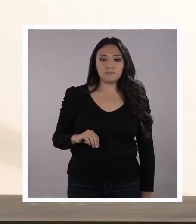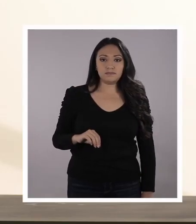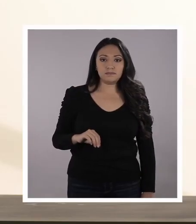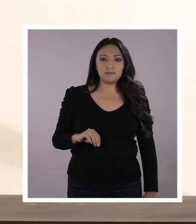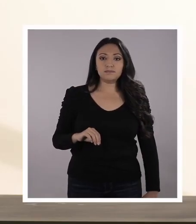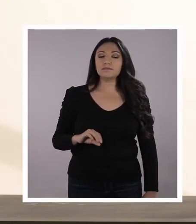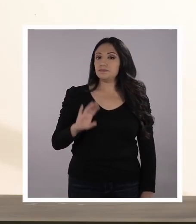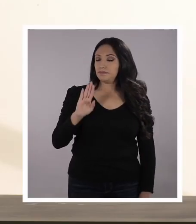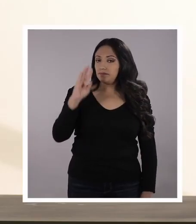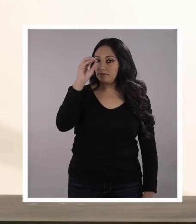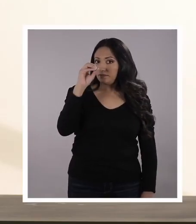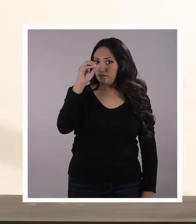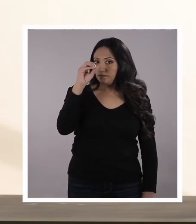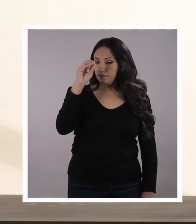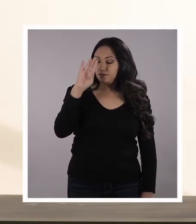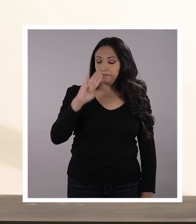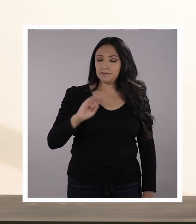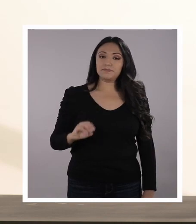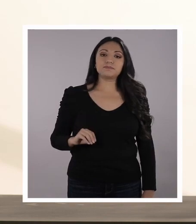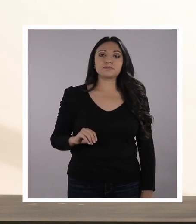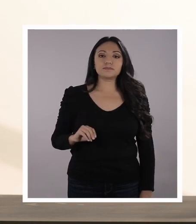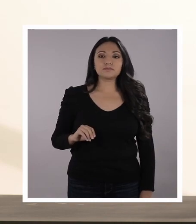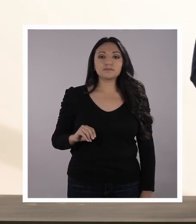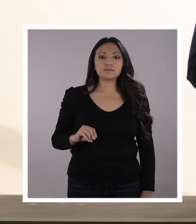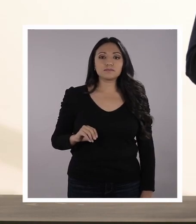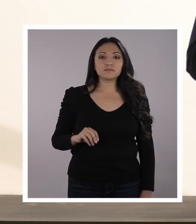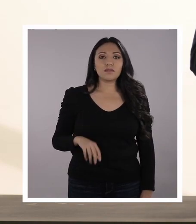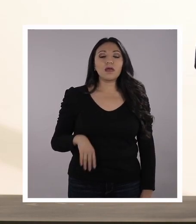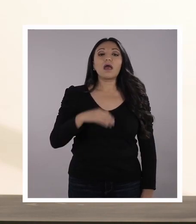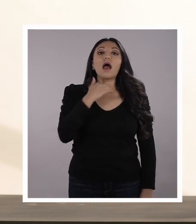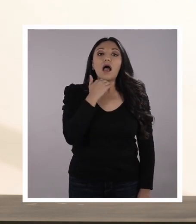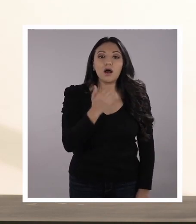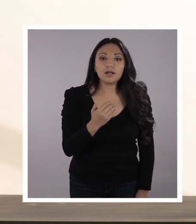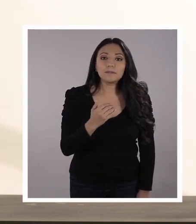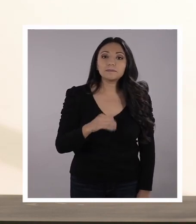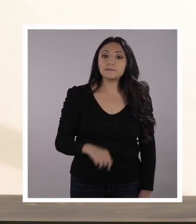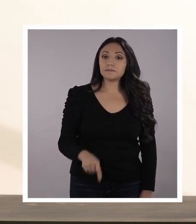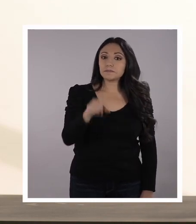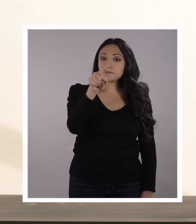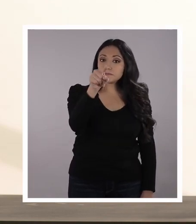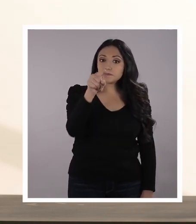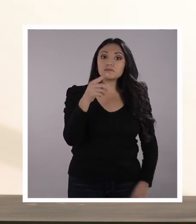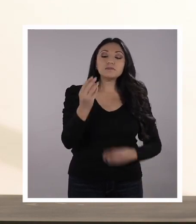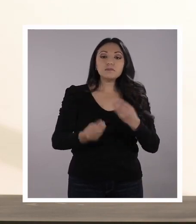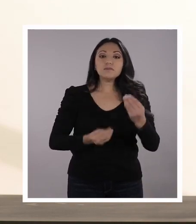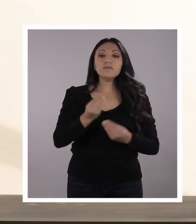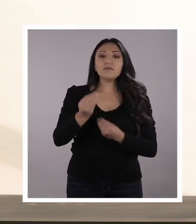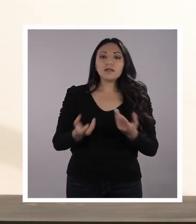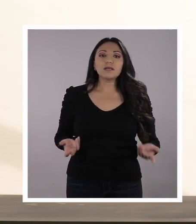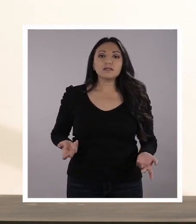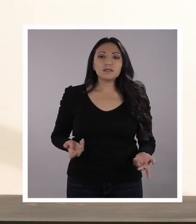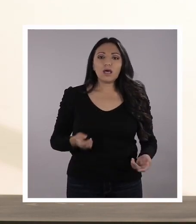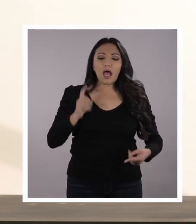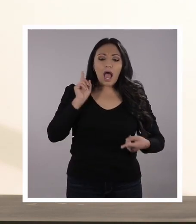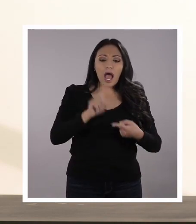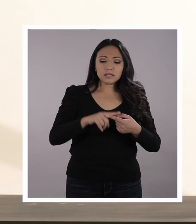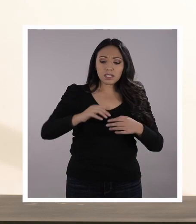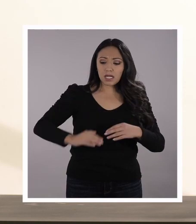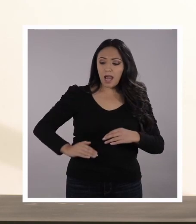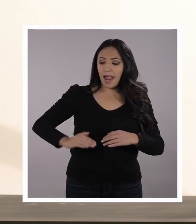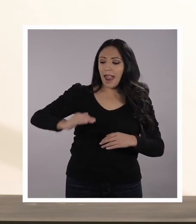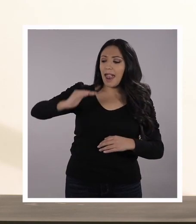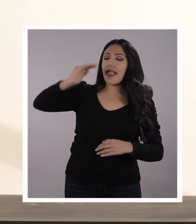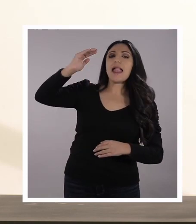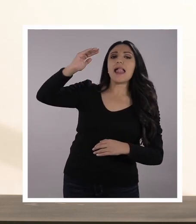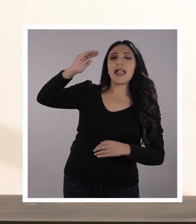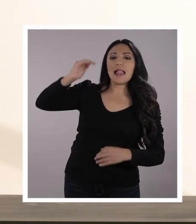Perfecto, Santi. Es de cero. Listo. Muy ahí bien. Estamos. Ahora, vamos a identificar hasta dónde sube el